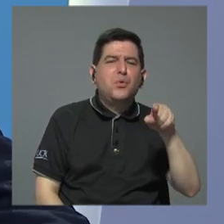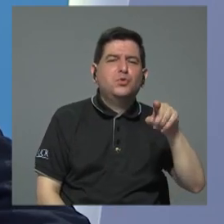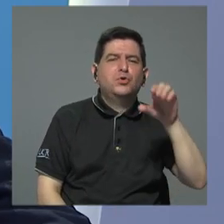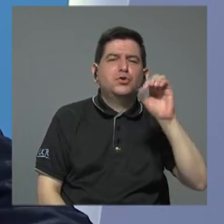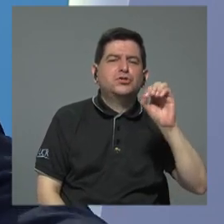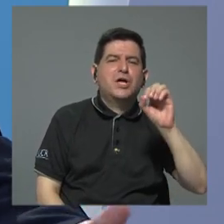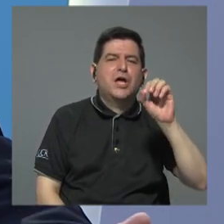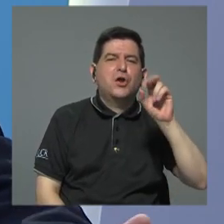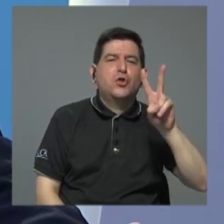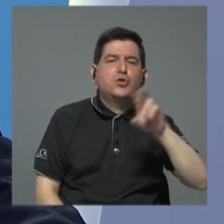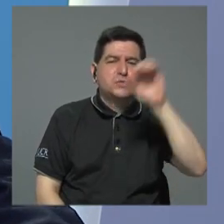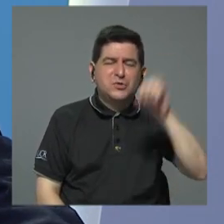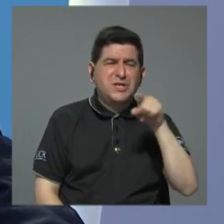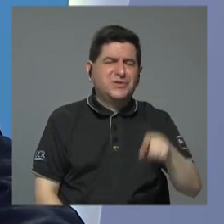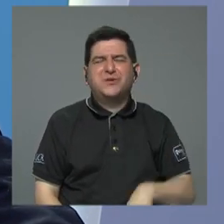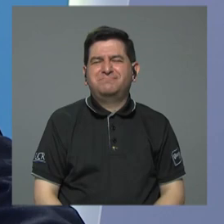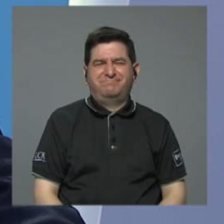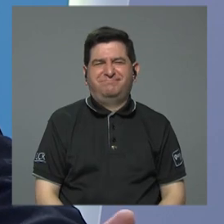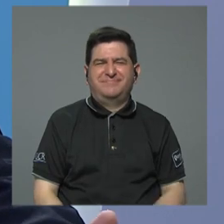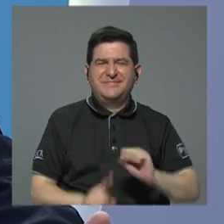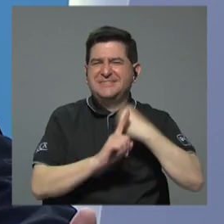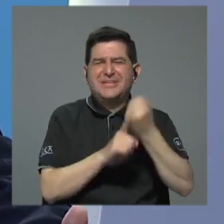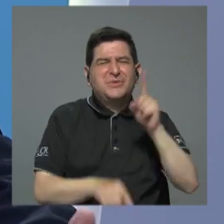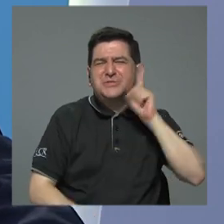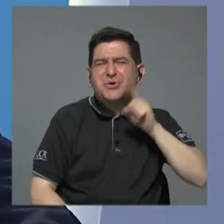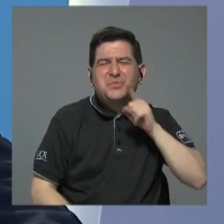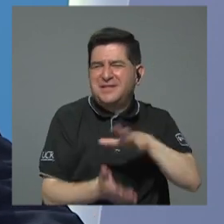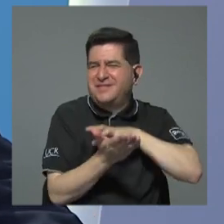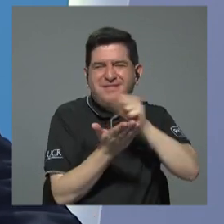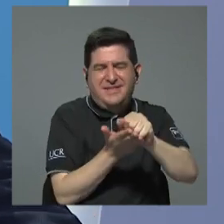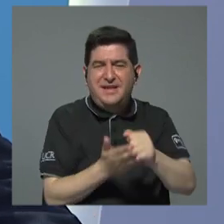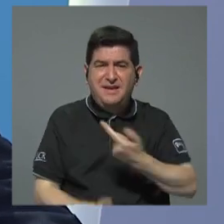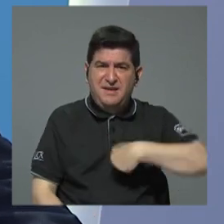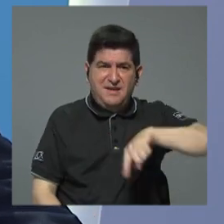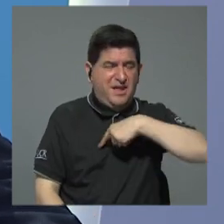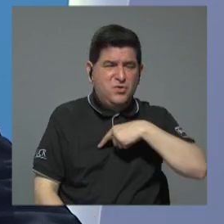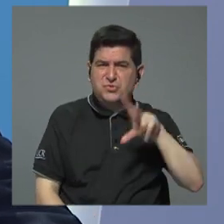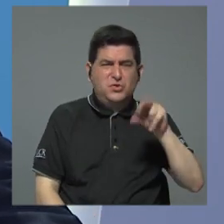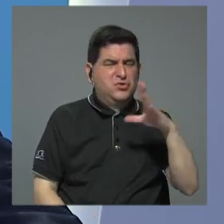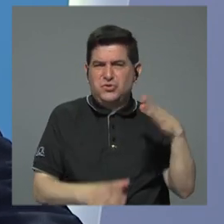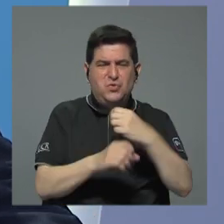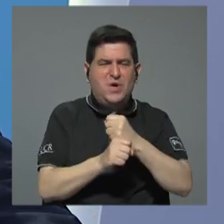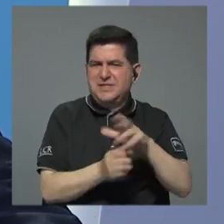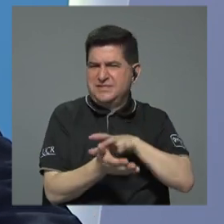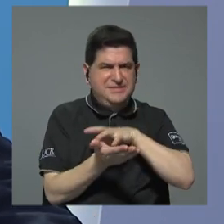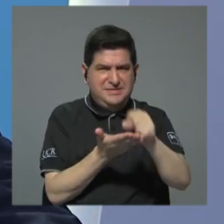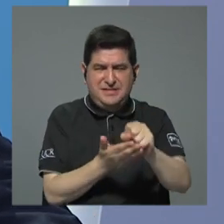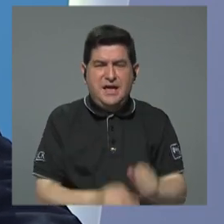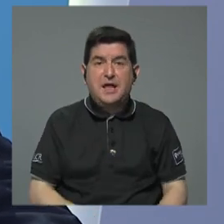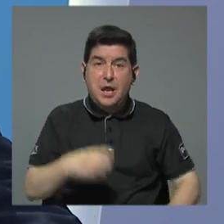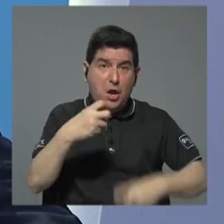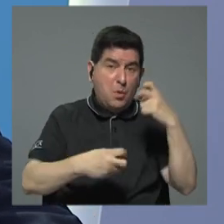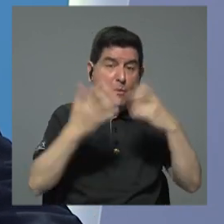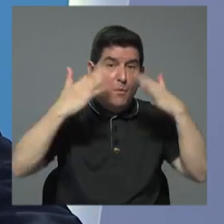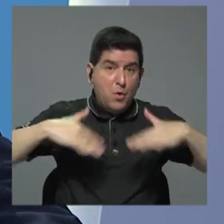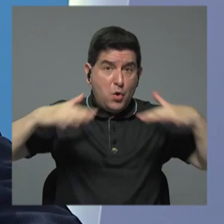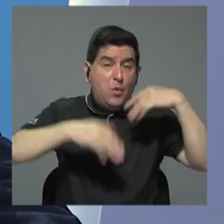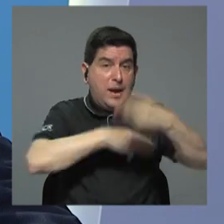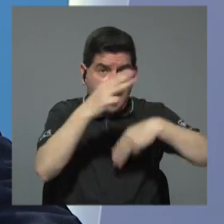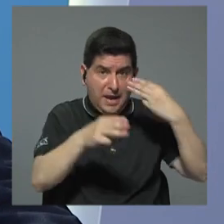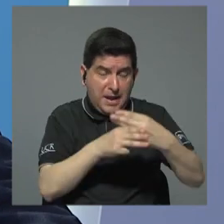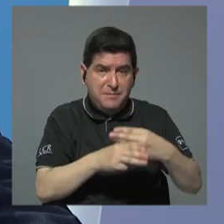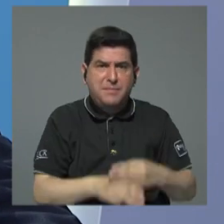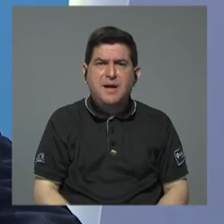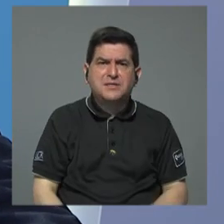0.02%. O sea, eso es una falacia. Ese daño no obedece a lo que hacemos nosotros. Incluso una gran parte de los problemas ambientales en el mundo